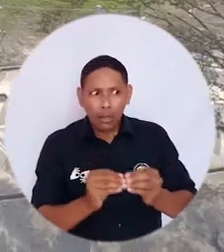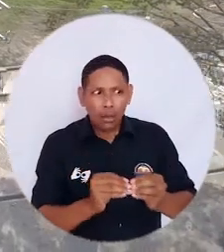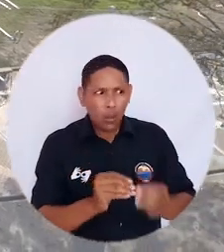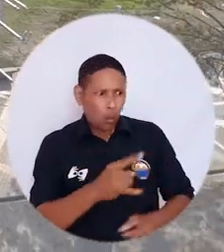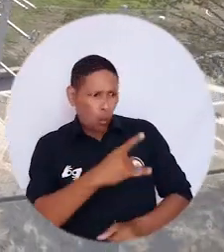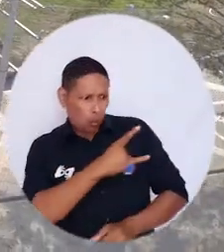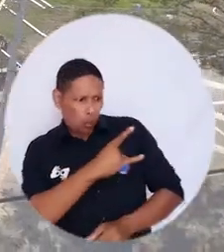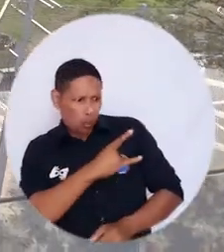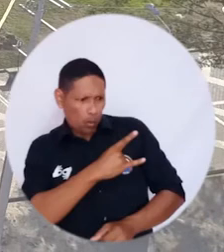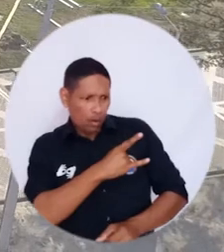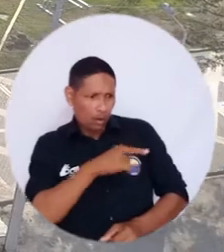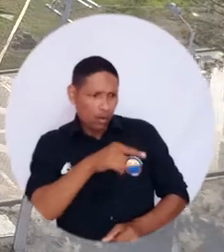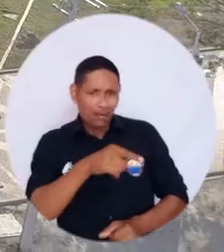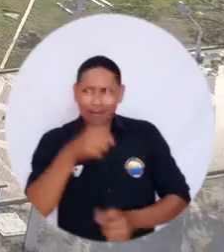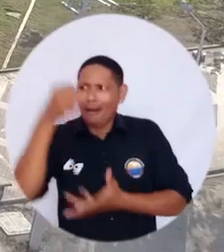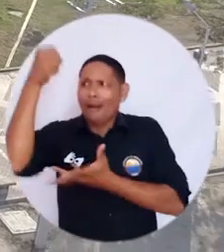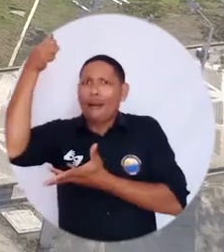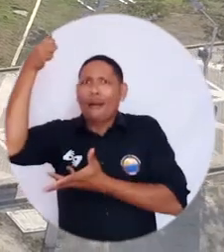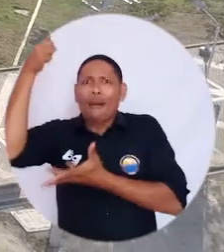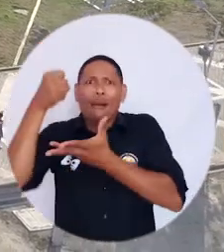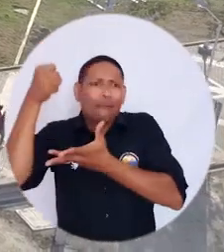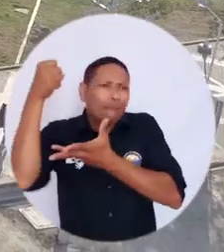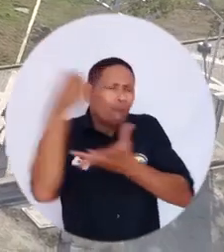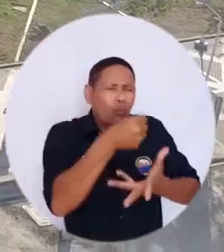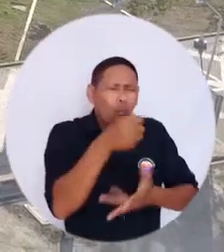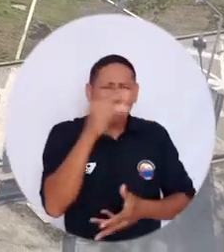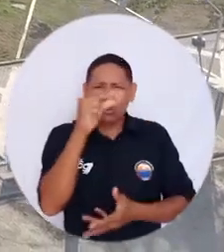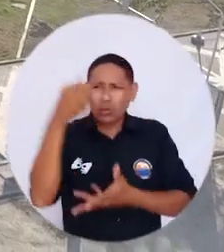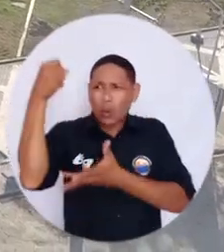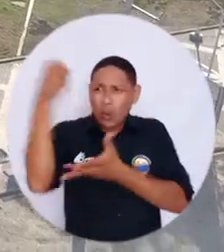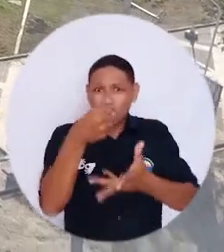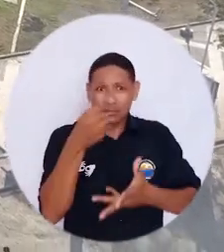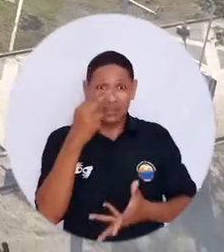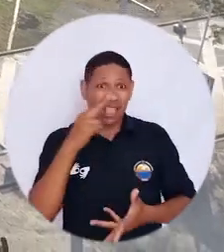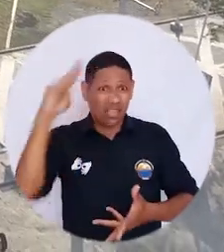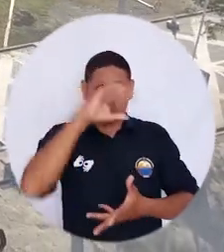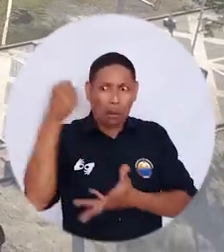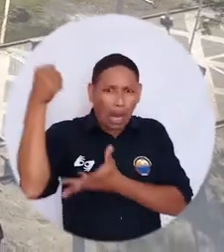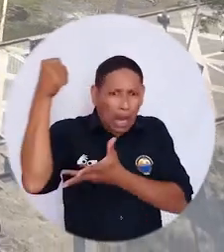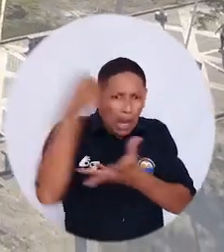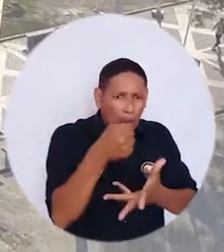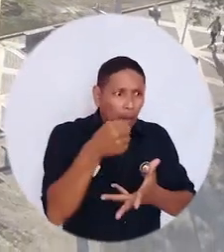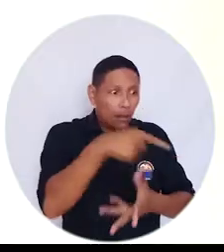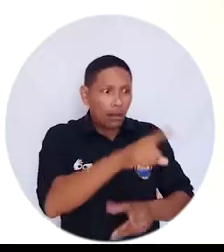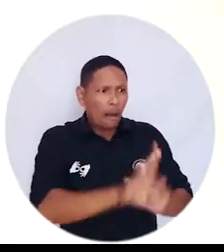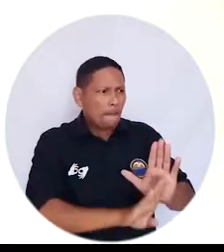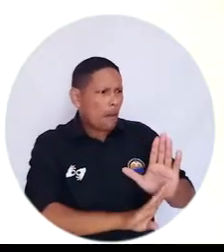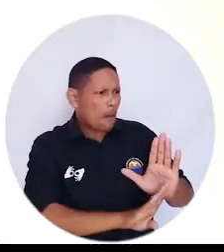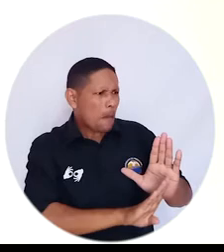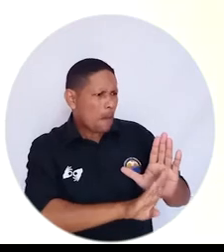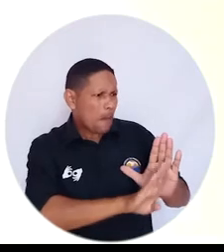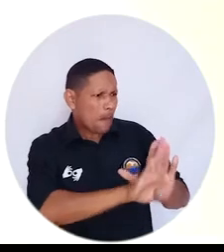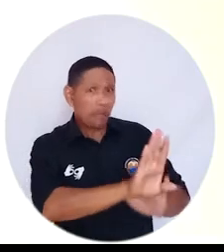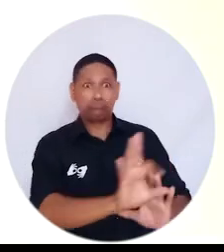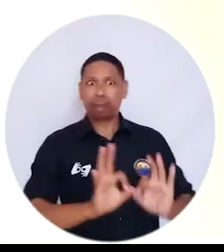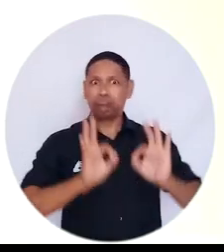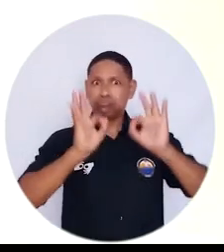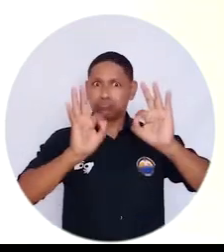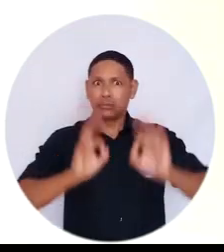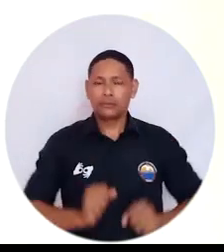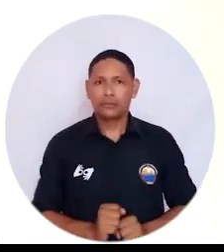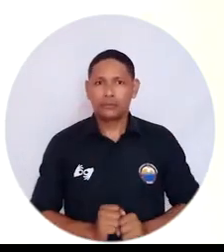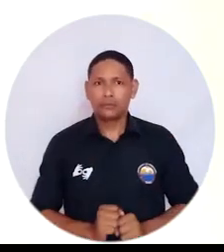atención cómo una universidad con el menor presupuesto a nivel nacional comparada con otras universidades haya tenido un crecimiento